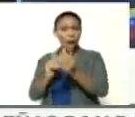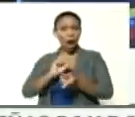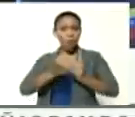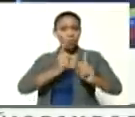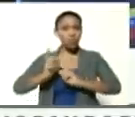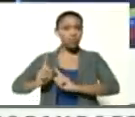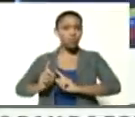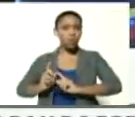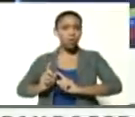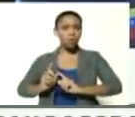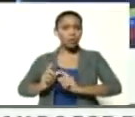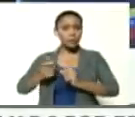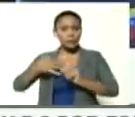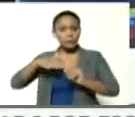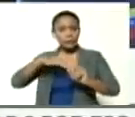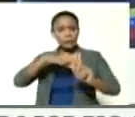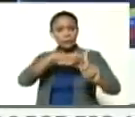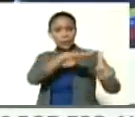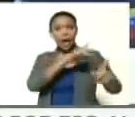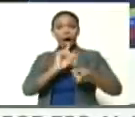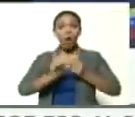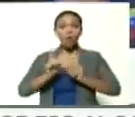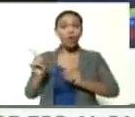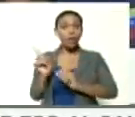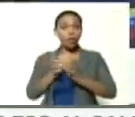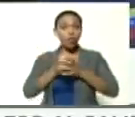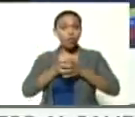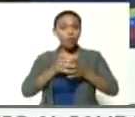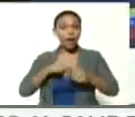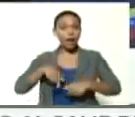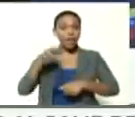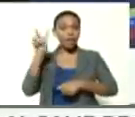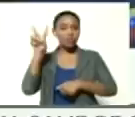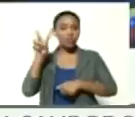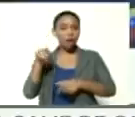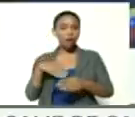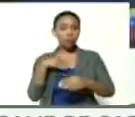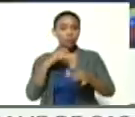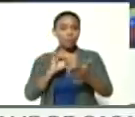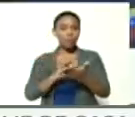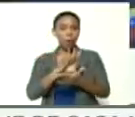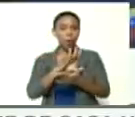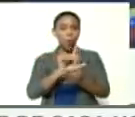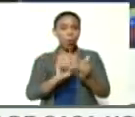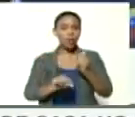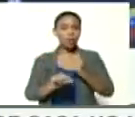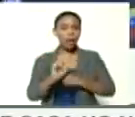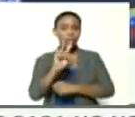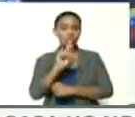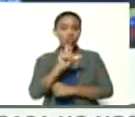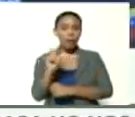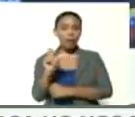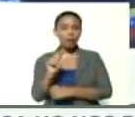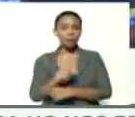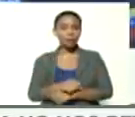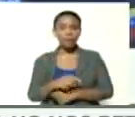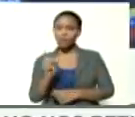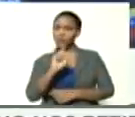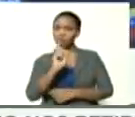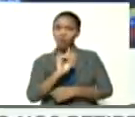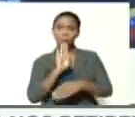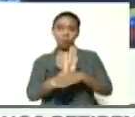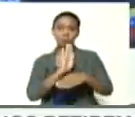hayan perseguido a alguno de estos grupos que de Venezuela fueron expulsados en las últimas dos semanas? No, están